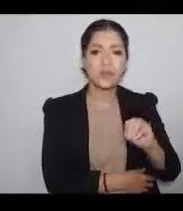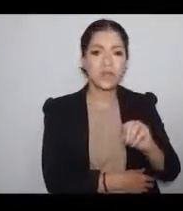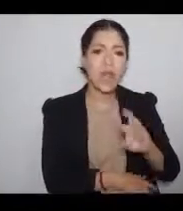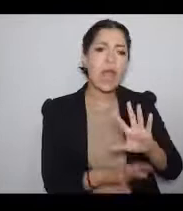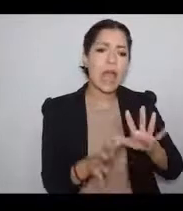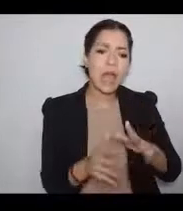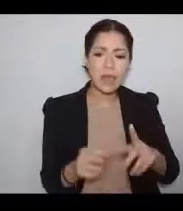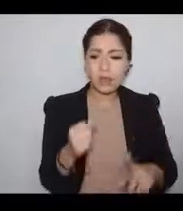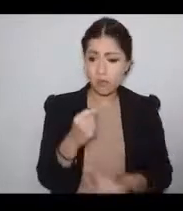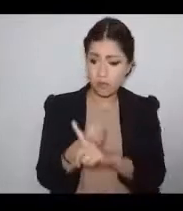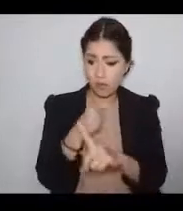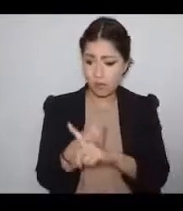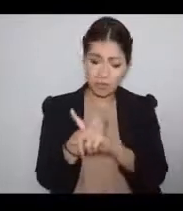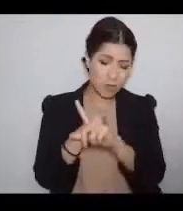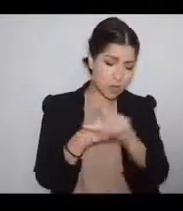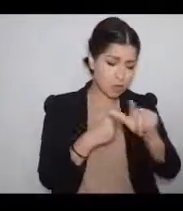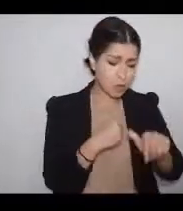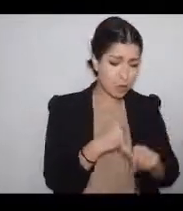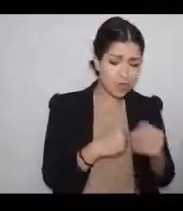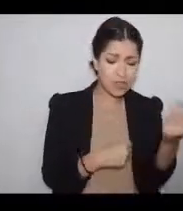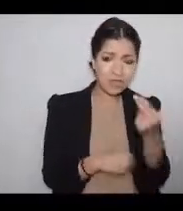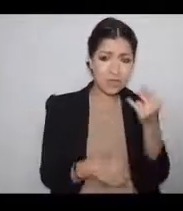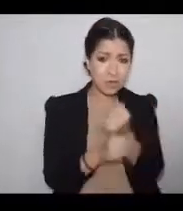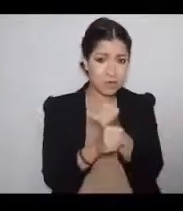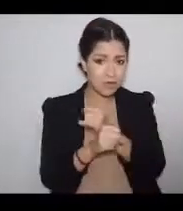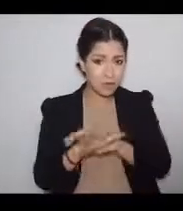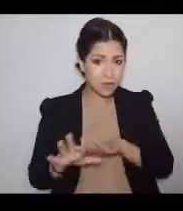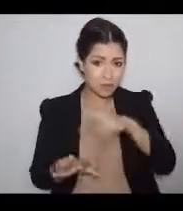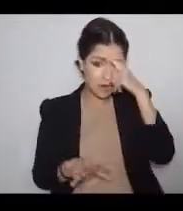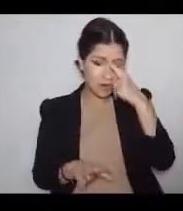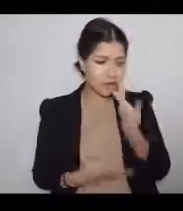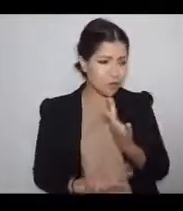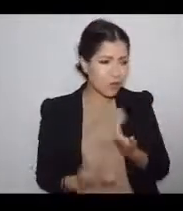posteriori. Necesitaba un rato para poder pensar algo.